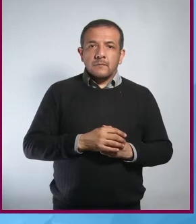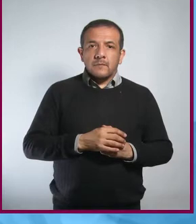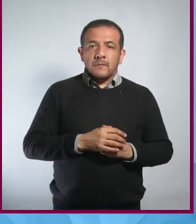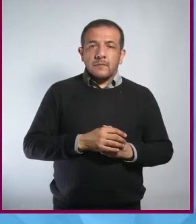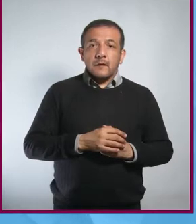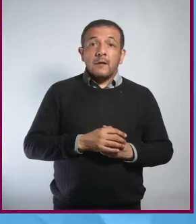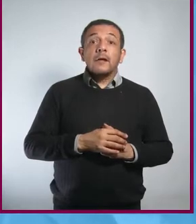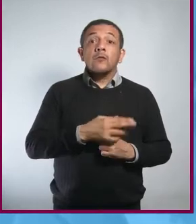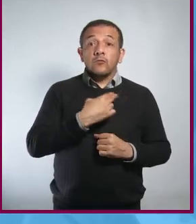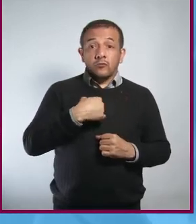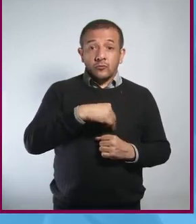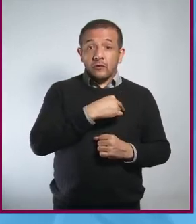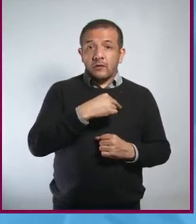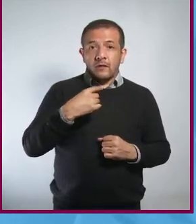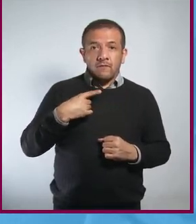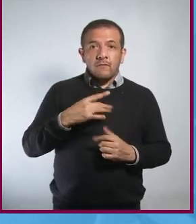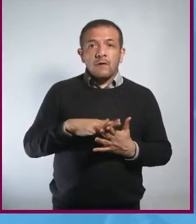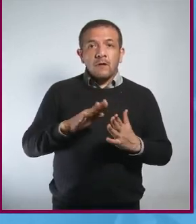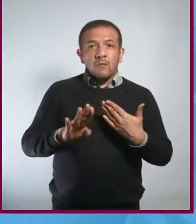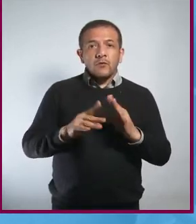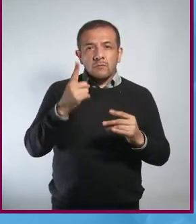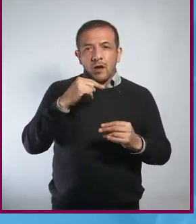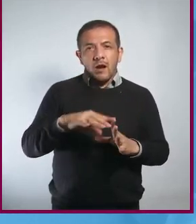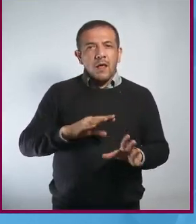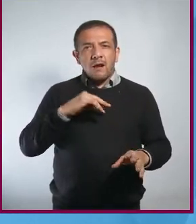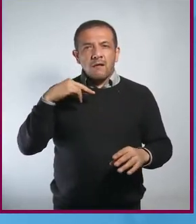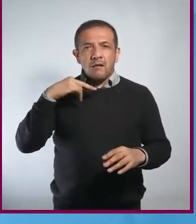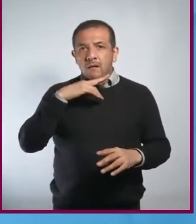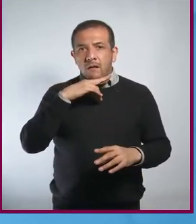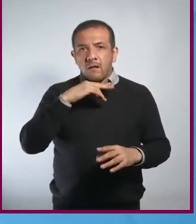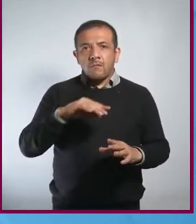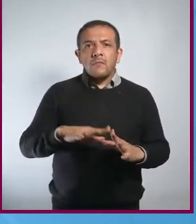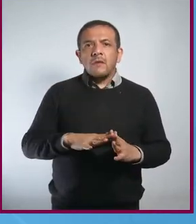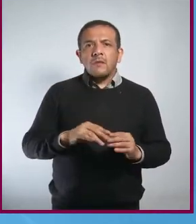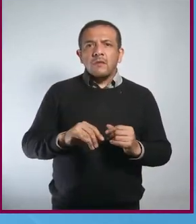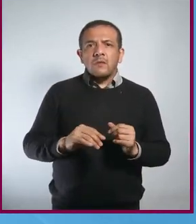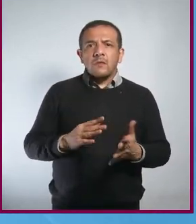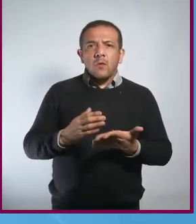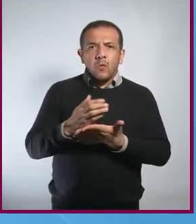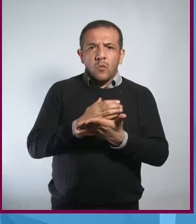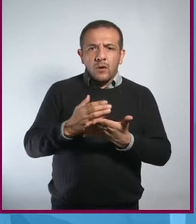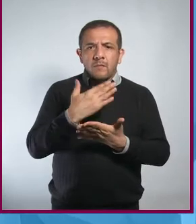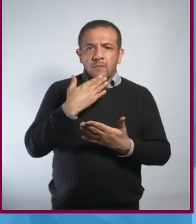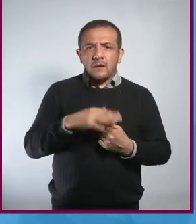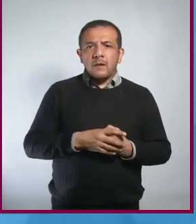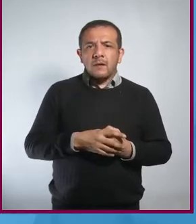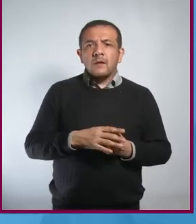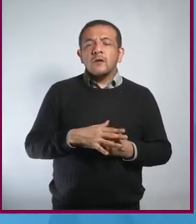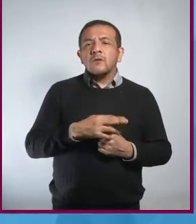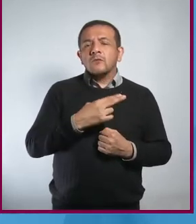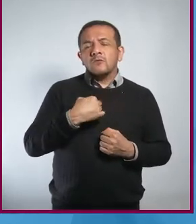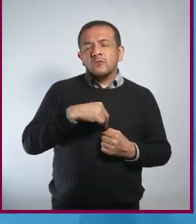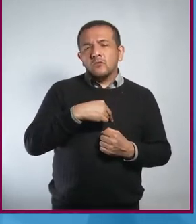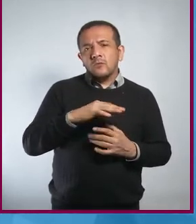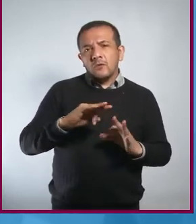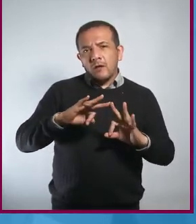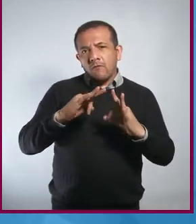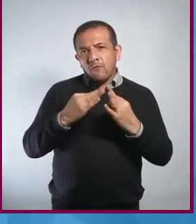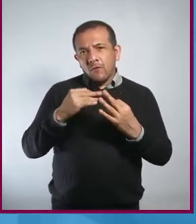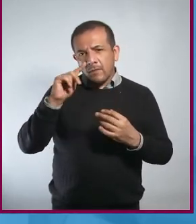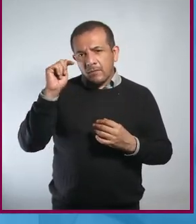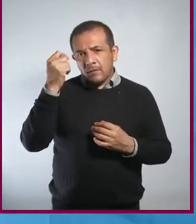acelerar el proceso hacia la eliminación, la Asamblea Mundial de la Salud ha aprobado la Estrategia Técnica Mundial contra la